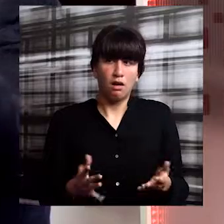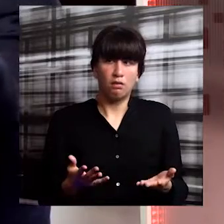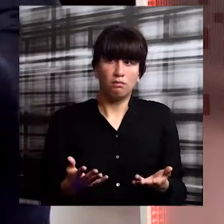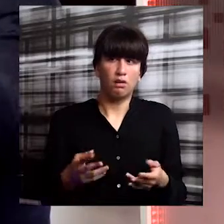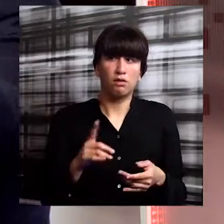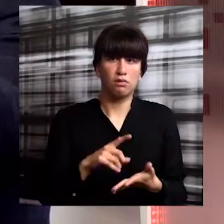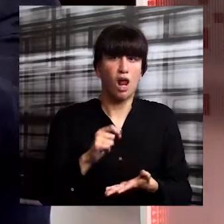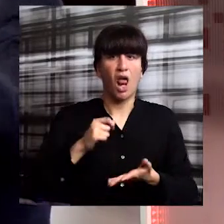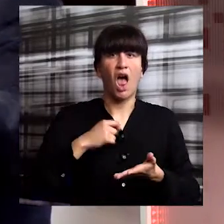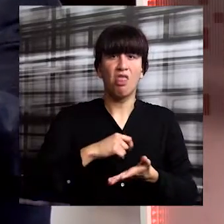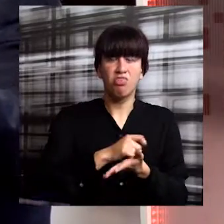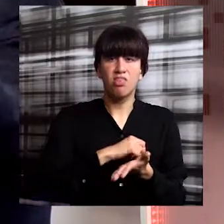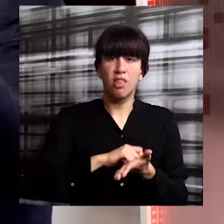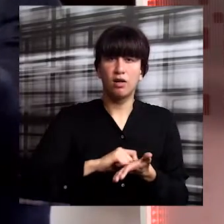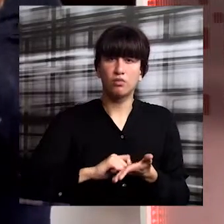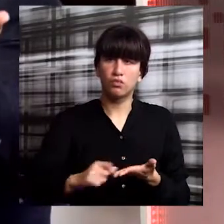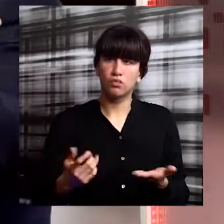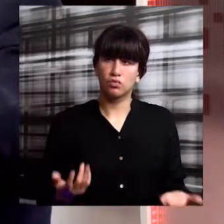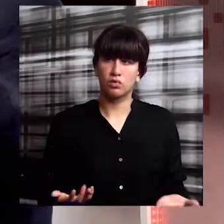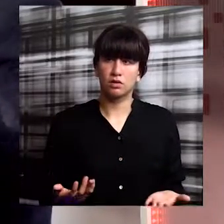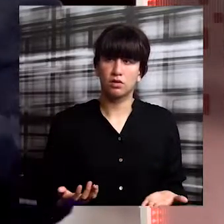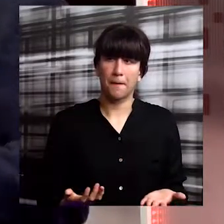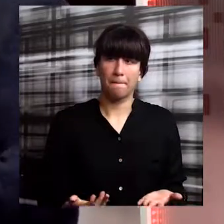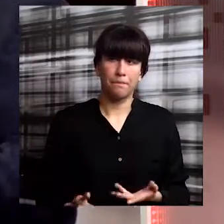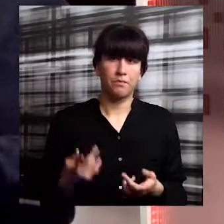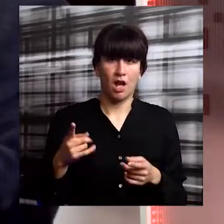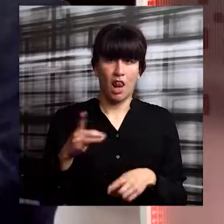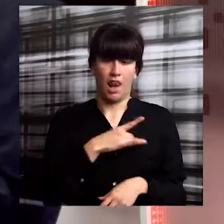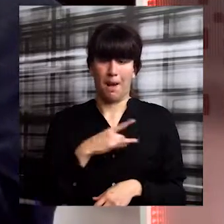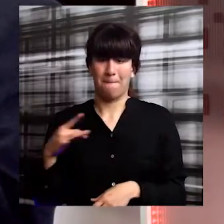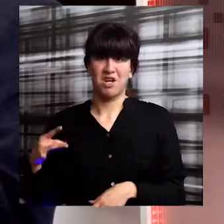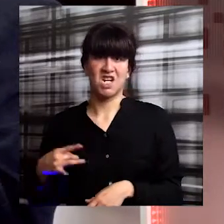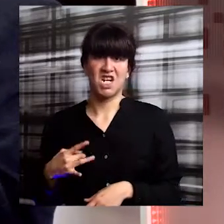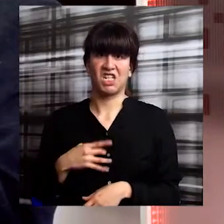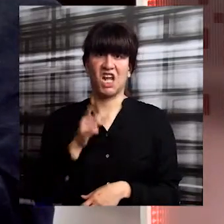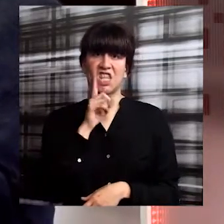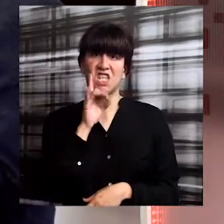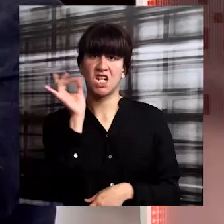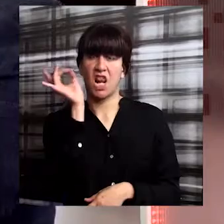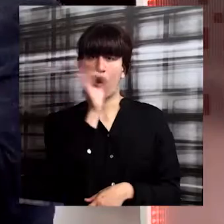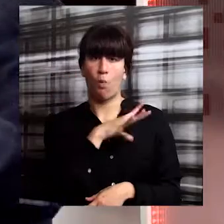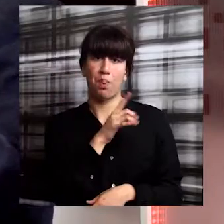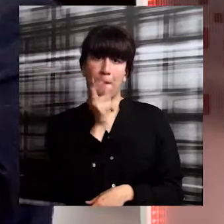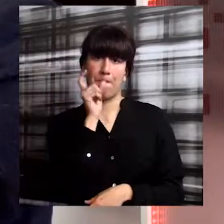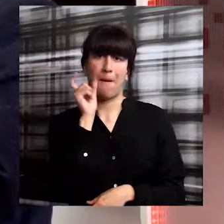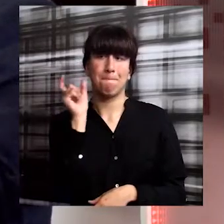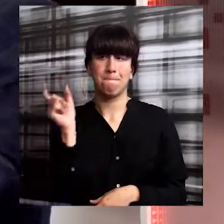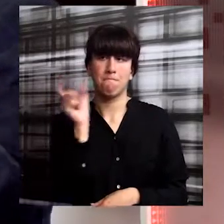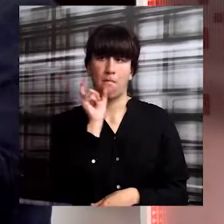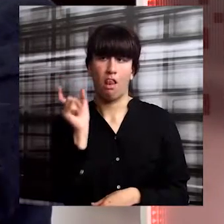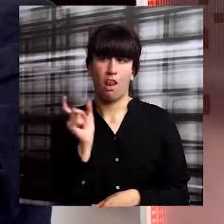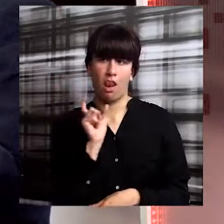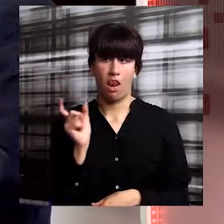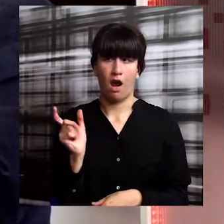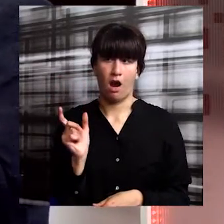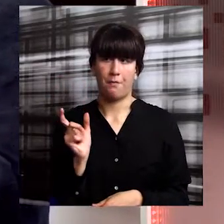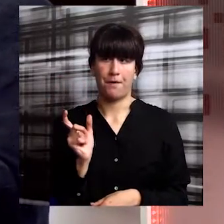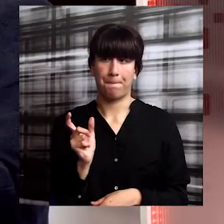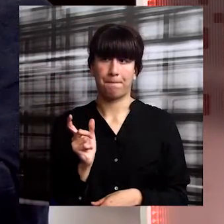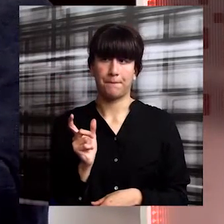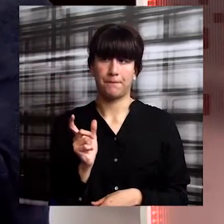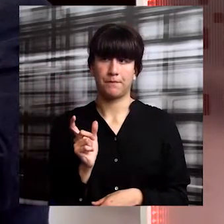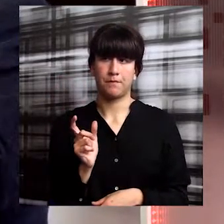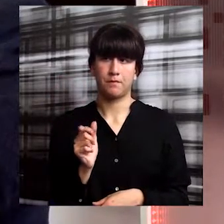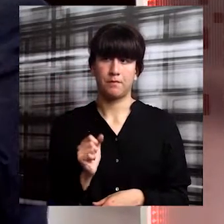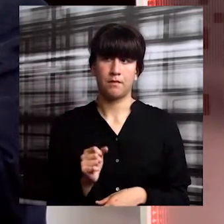la ministra, queda la impresión que es la ministra la que tiene la última palabra de sí o no en temas que son propiamente de la ciudad de Valparaíso y de la